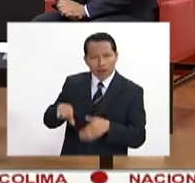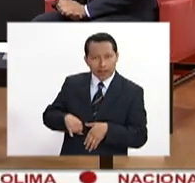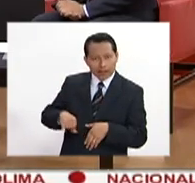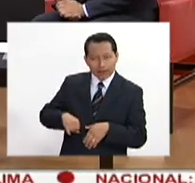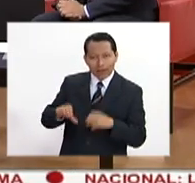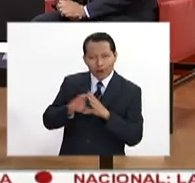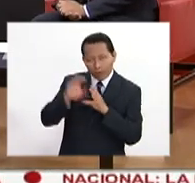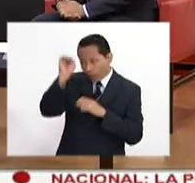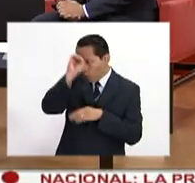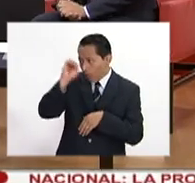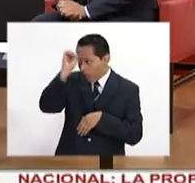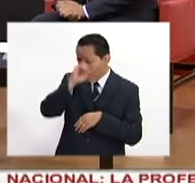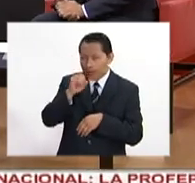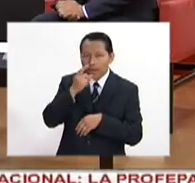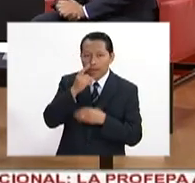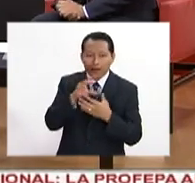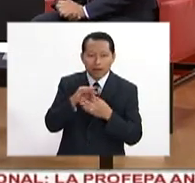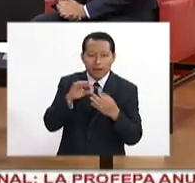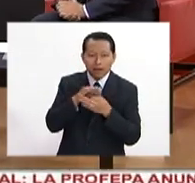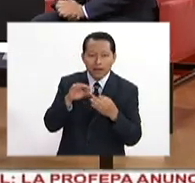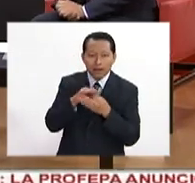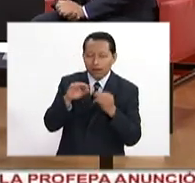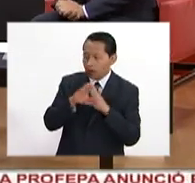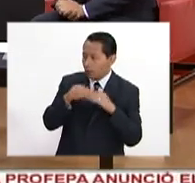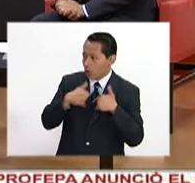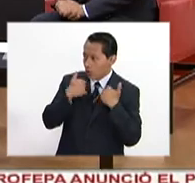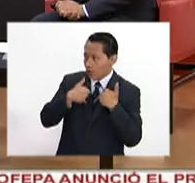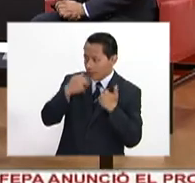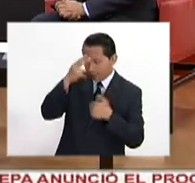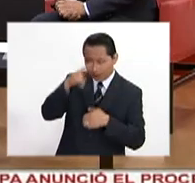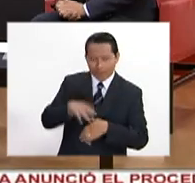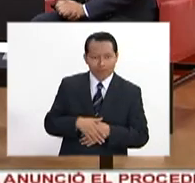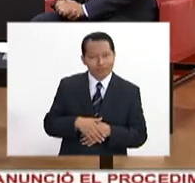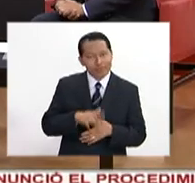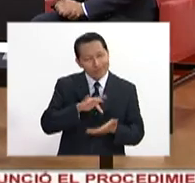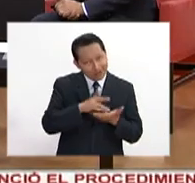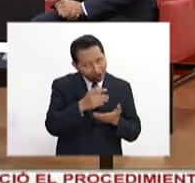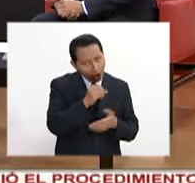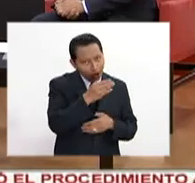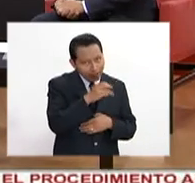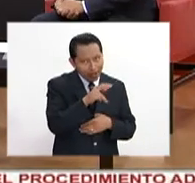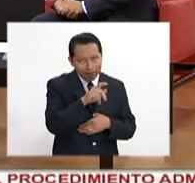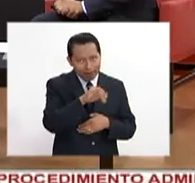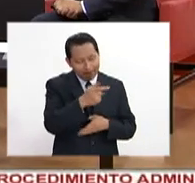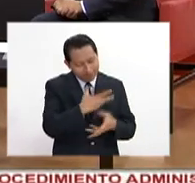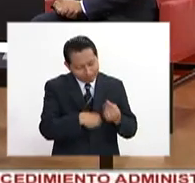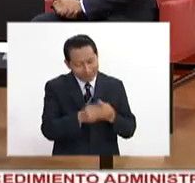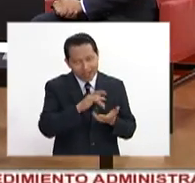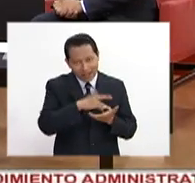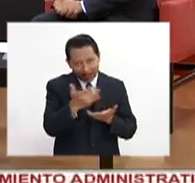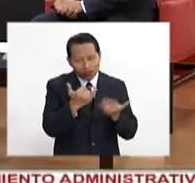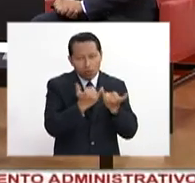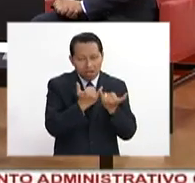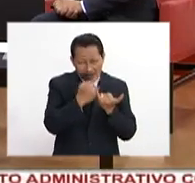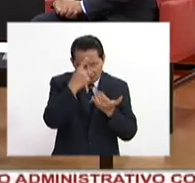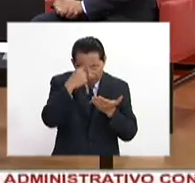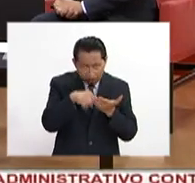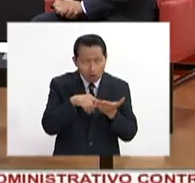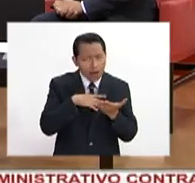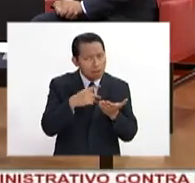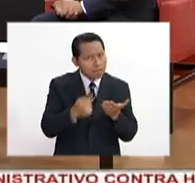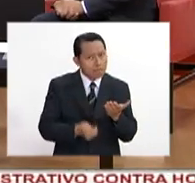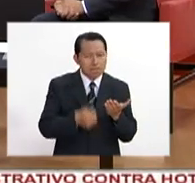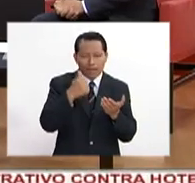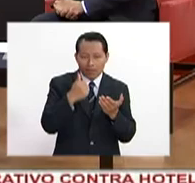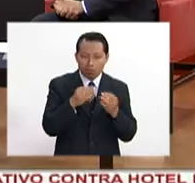que opinen, digan, hablen nuestros jóvenes mexicanos. No, muchas gracias, Omar y Pati, por la invitación. Y creo que sí es un ejercicio inédito y